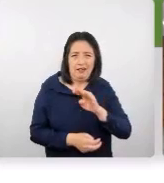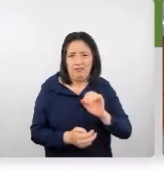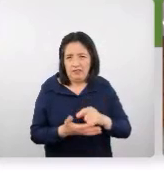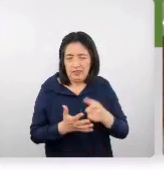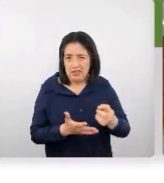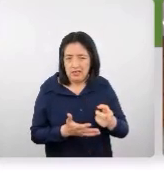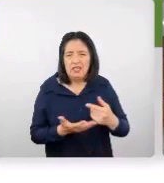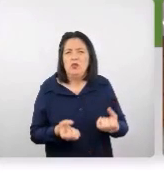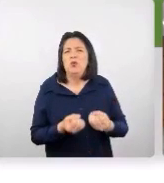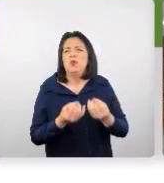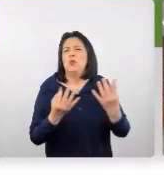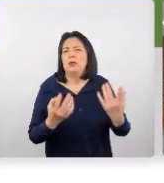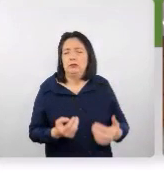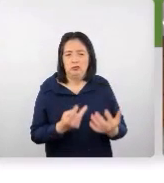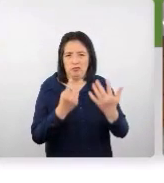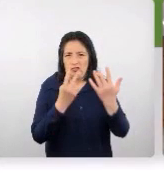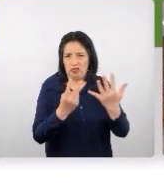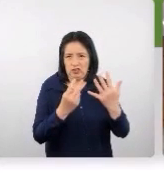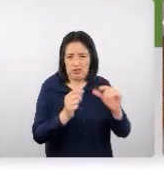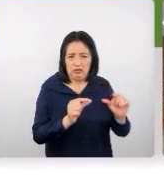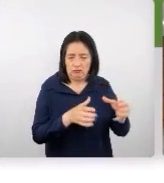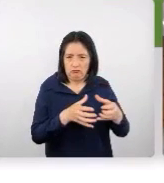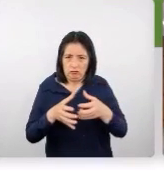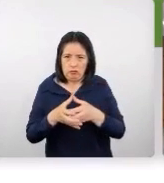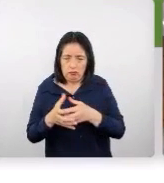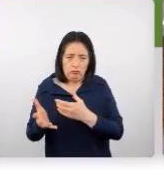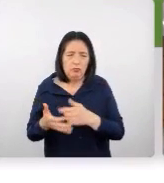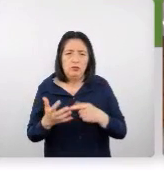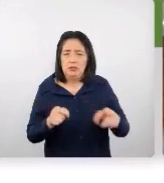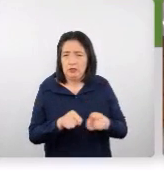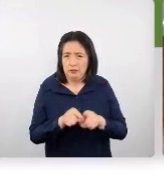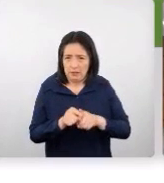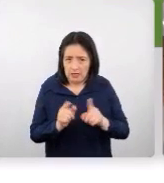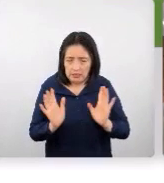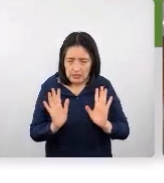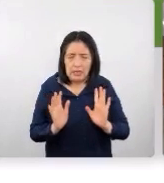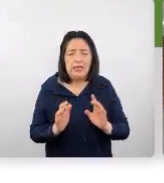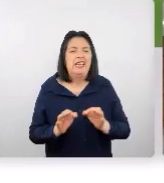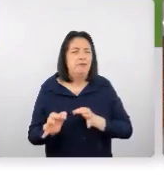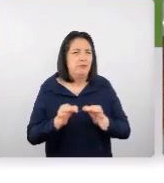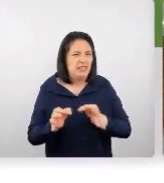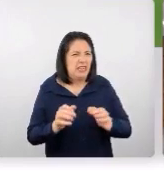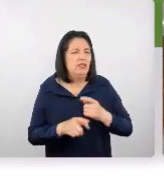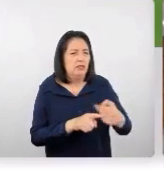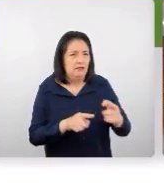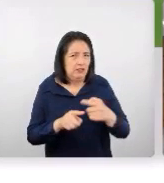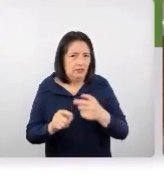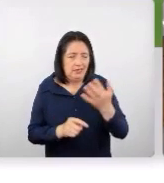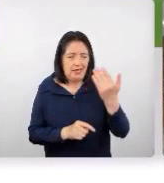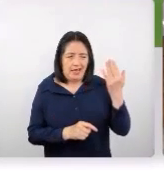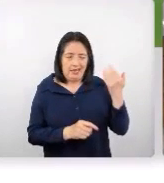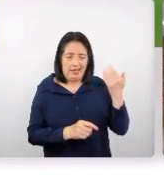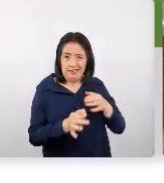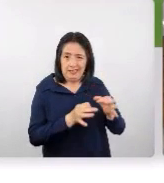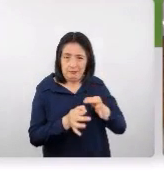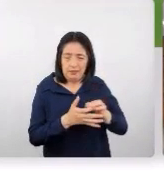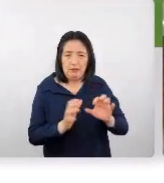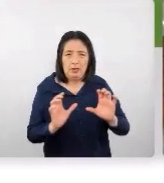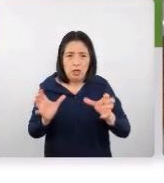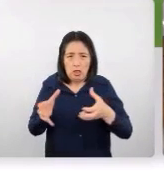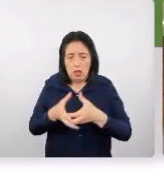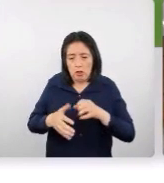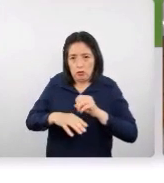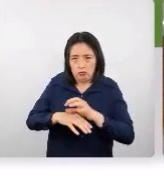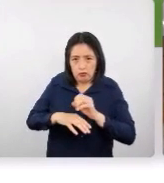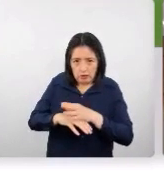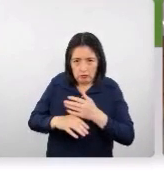conformado por siete emiratos y creo que es importante también hacer una diferenciación con respecto a lo que les mencionábamos al principio, que es el Consejo de Cooperación del